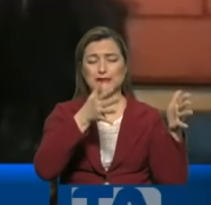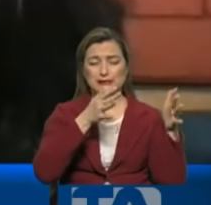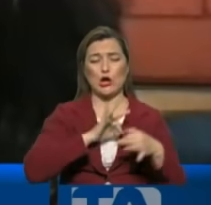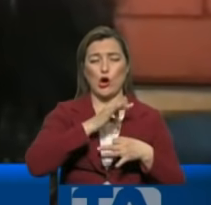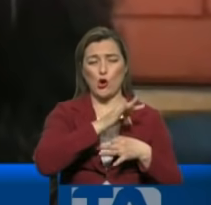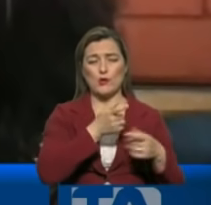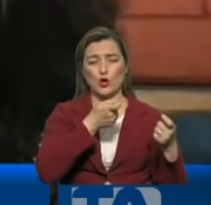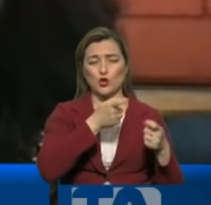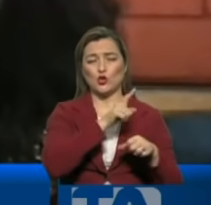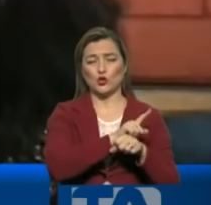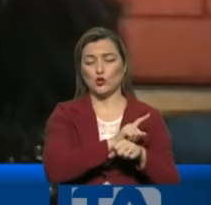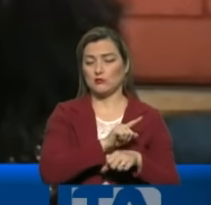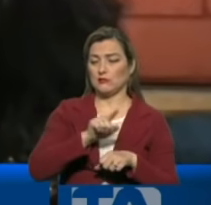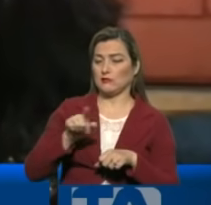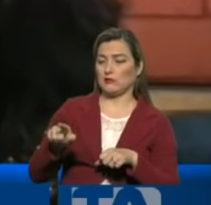estar co-circulando